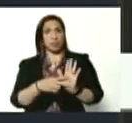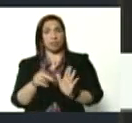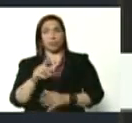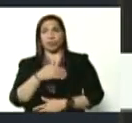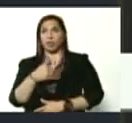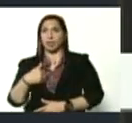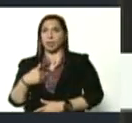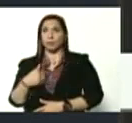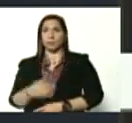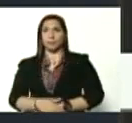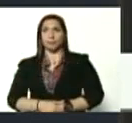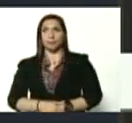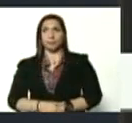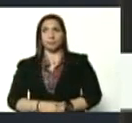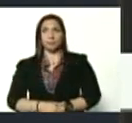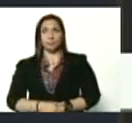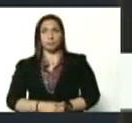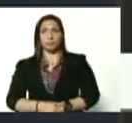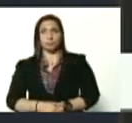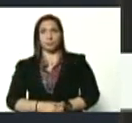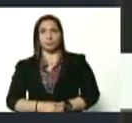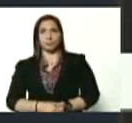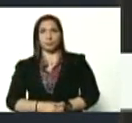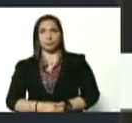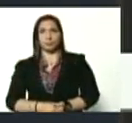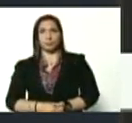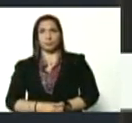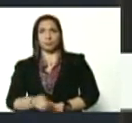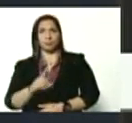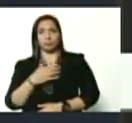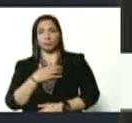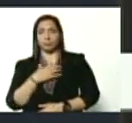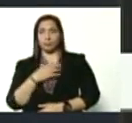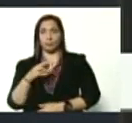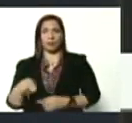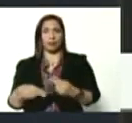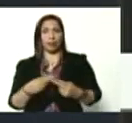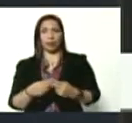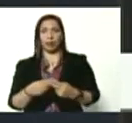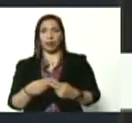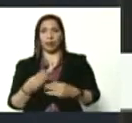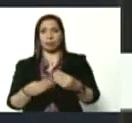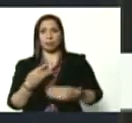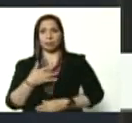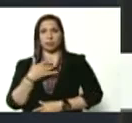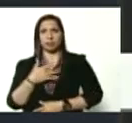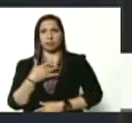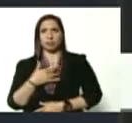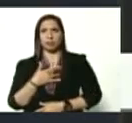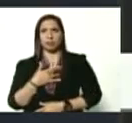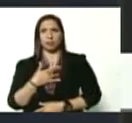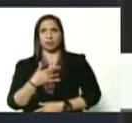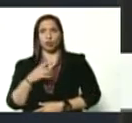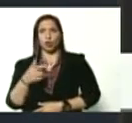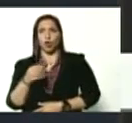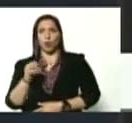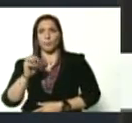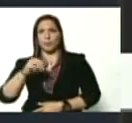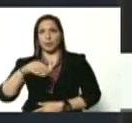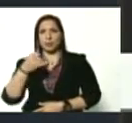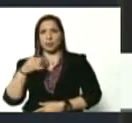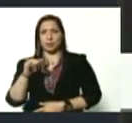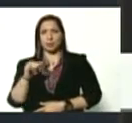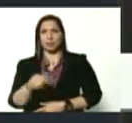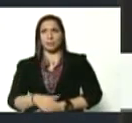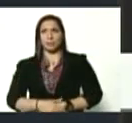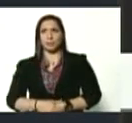no queremos para nada hacer sentir a gómez como un héroe no